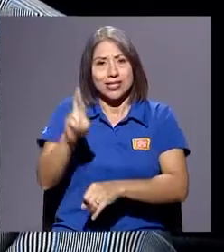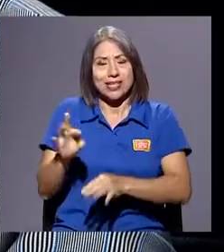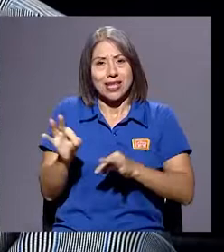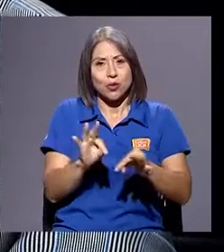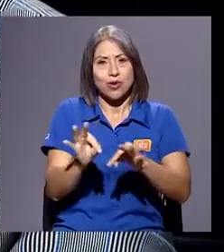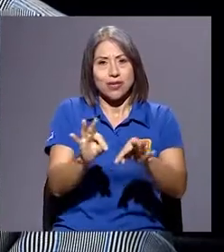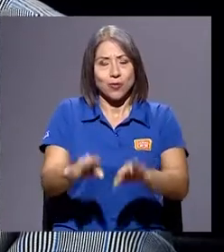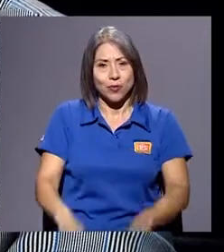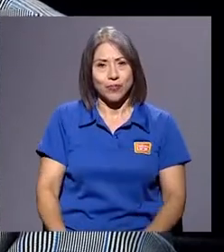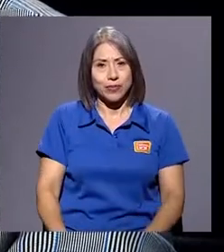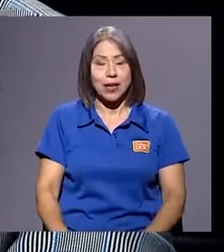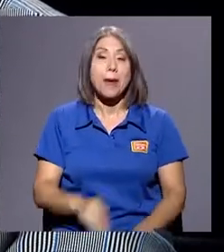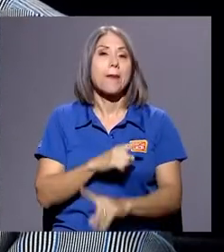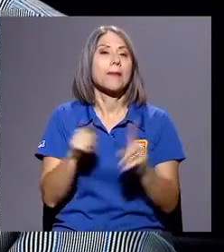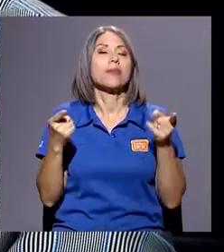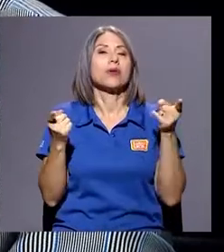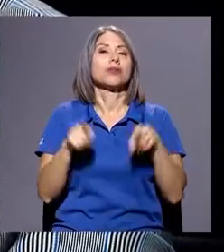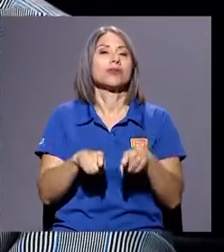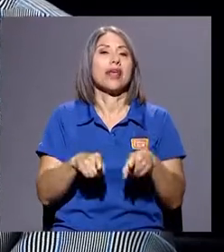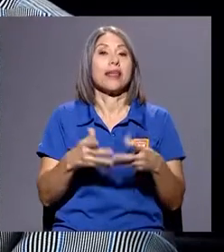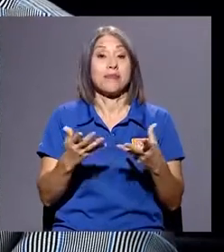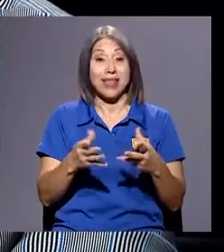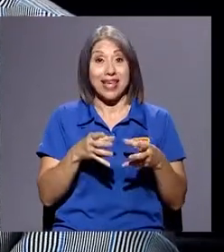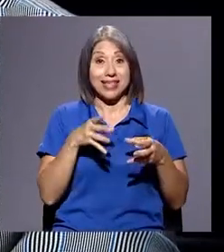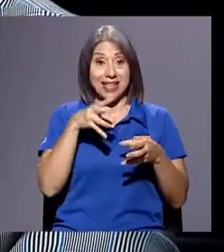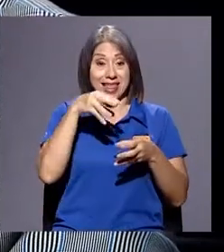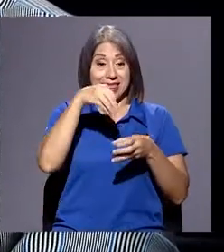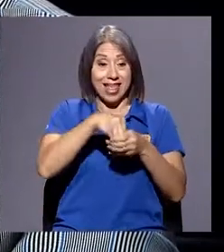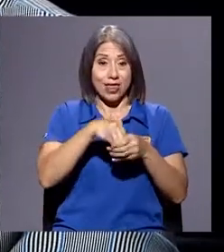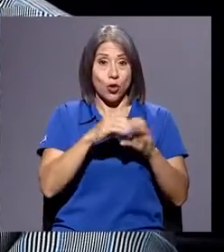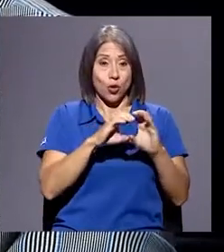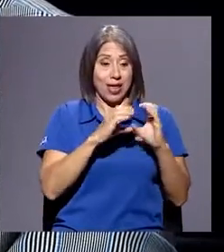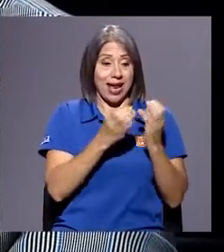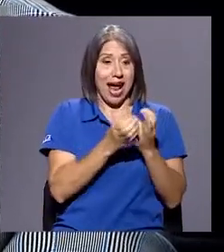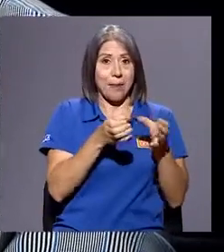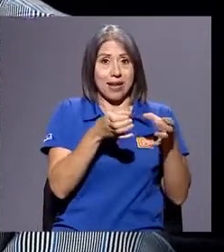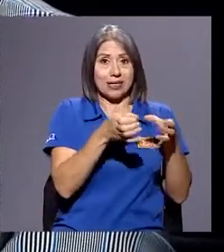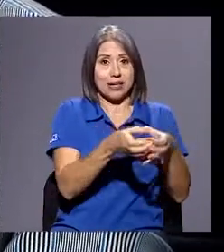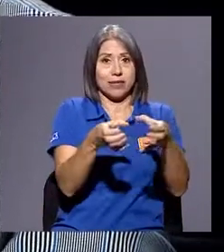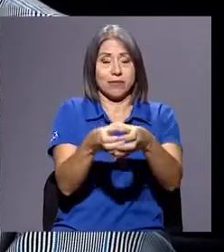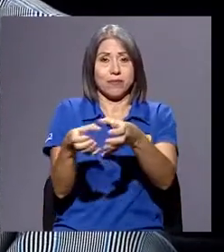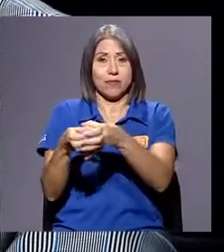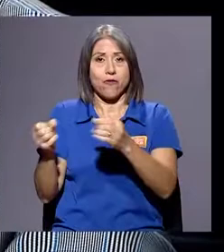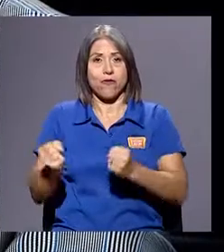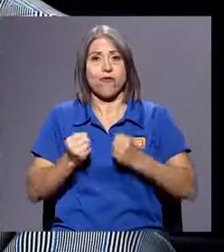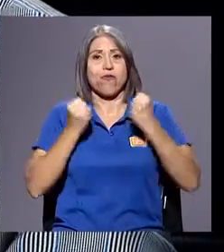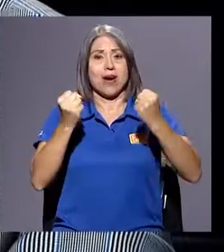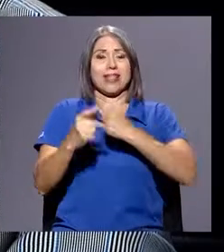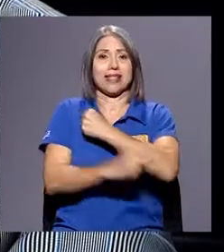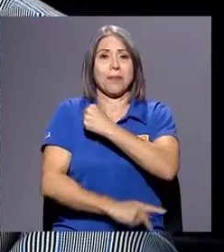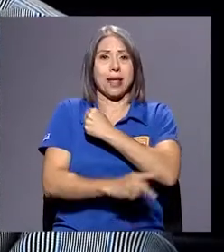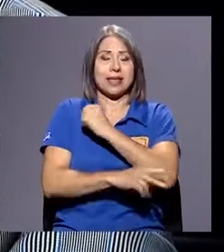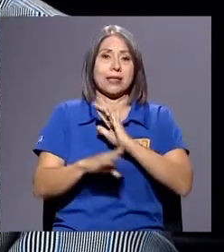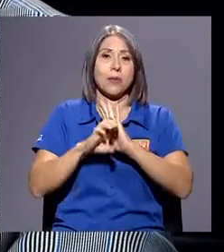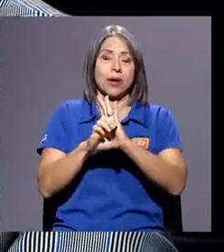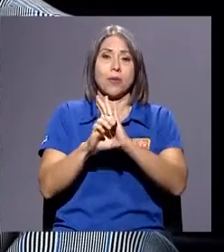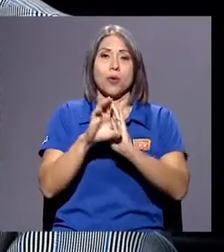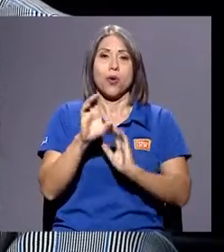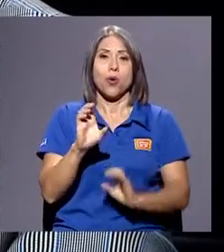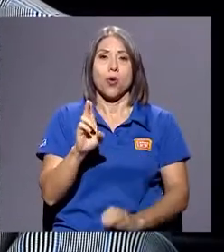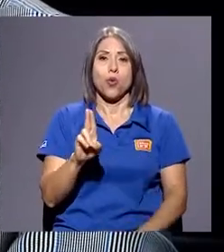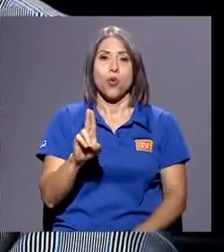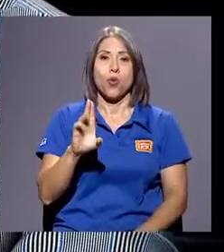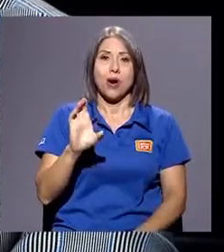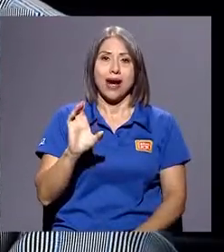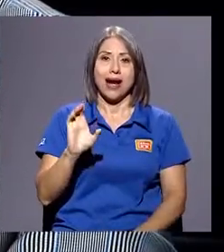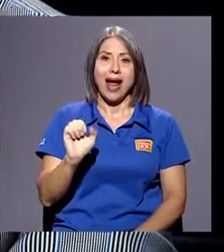que decirlo abiertamente, lo que sucede es que dentro de las cámaras fuertes del país, para decirlo con nombre y apellido, dentro de UCAEP, las cámaras